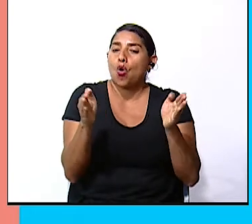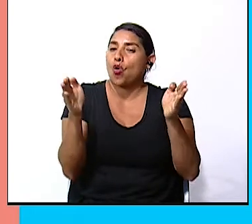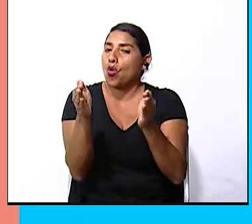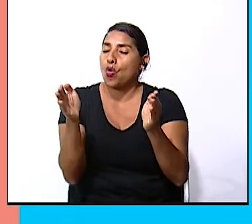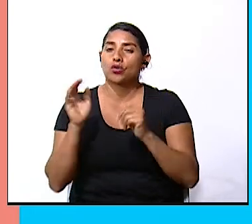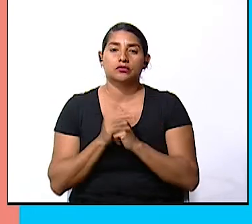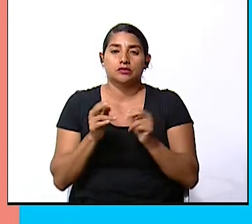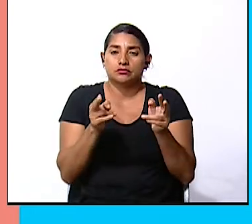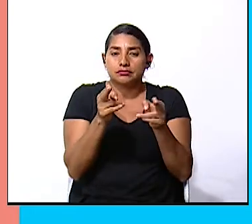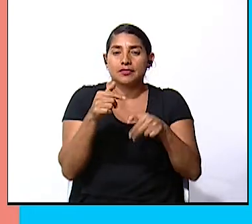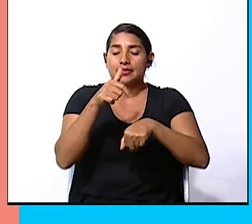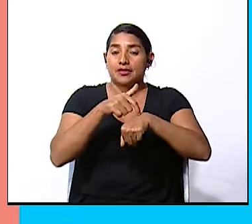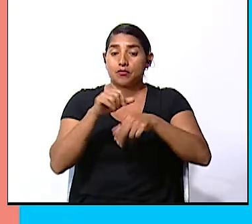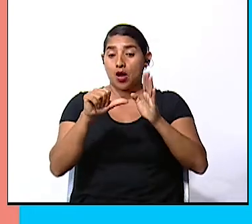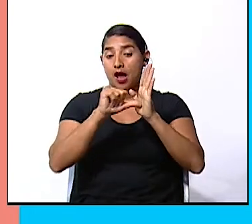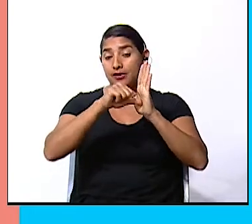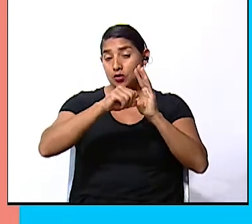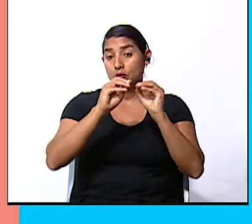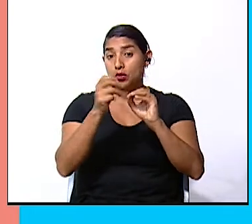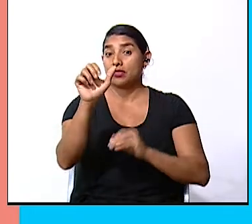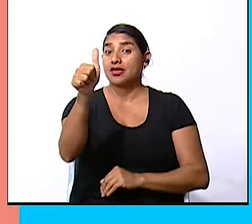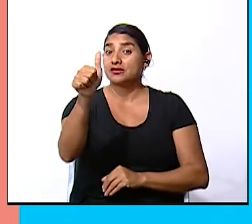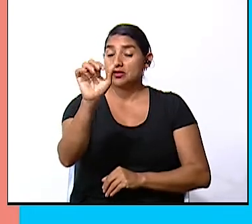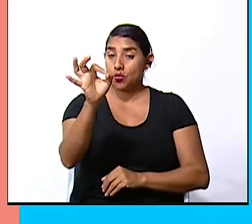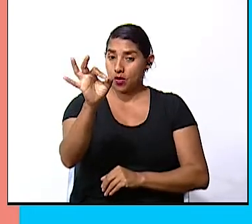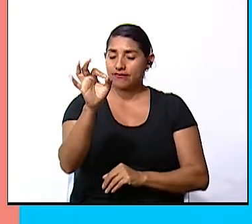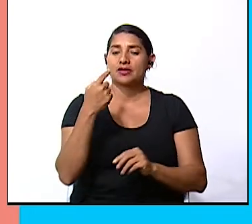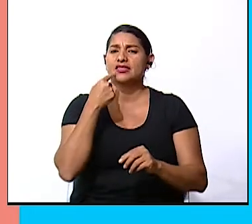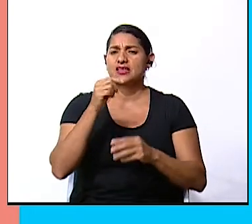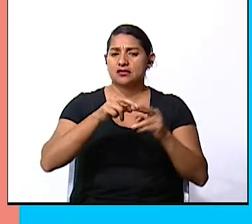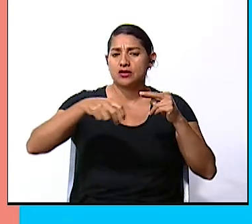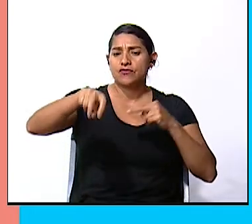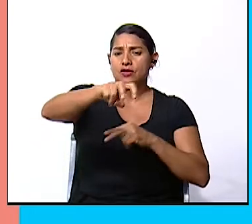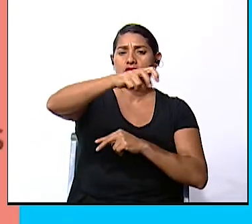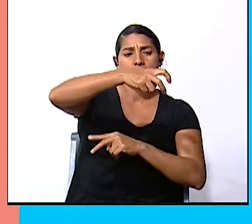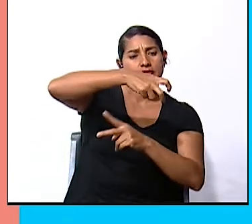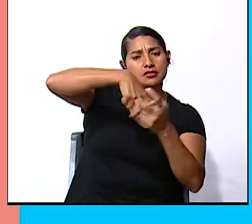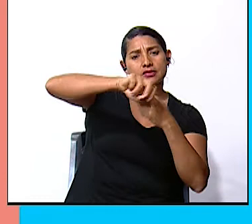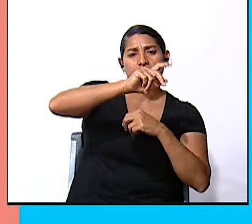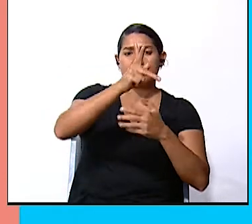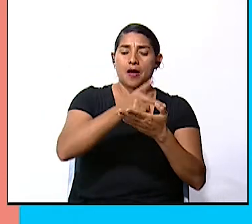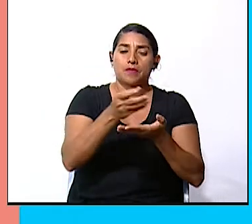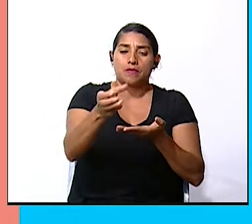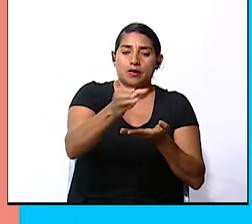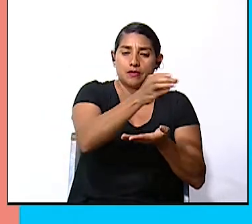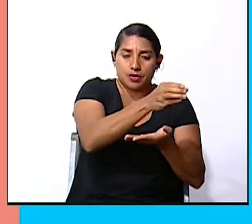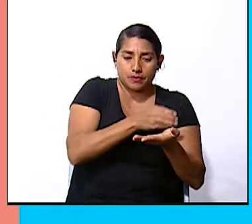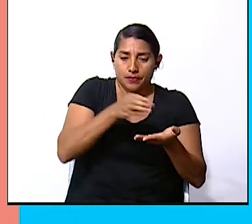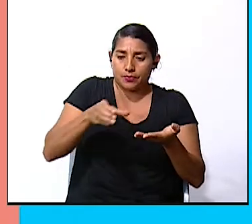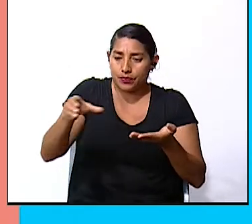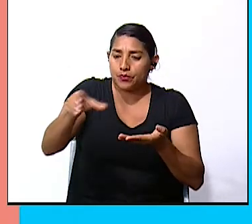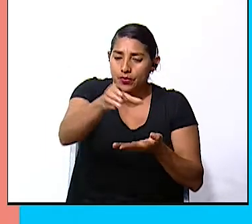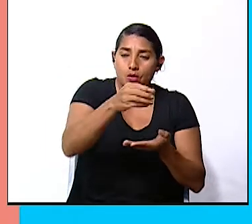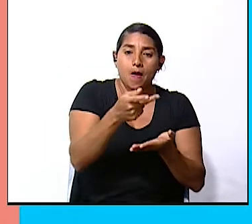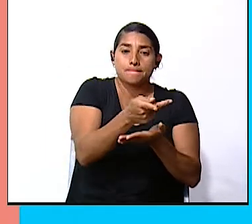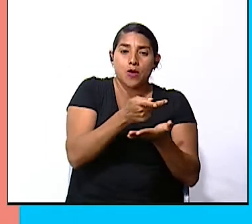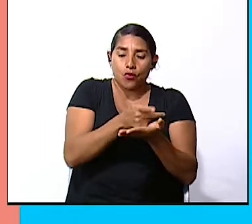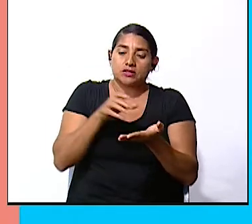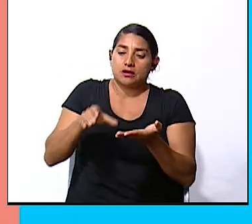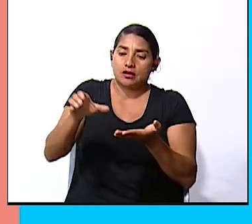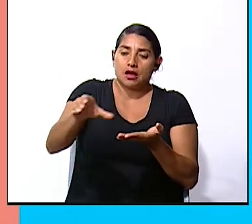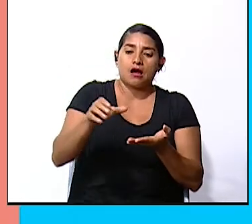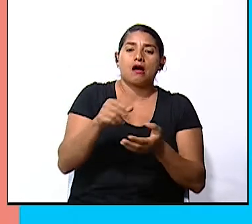El artículo 19 del pacto, donde establece la rotatividad de la capital, es decir, el cambio constante de una provincia a otra,